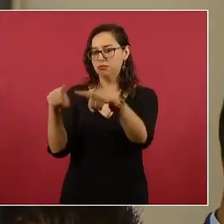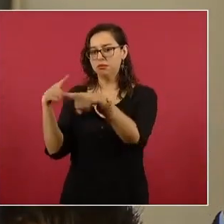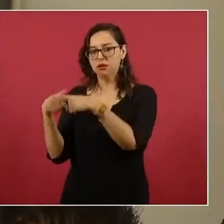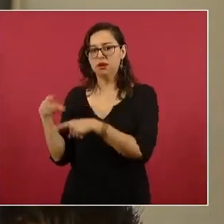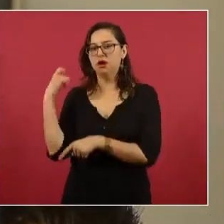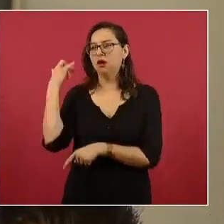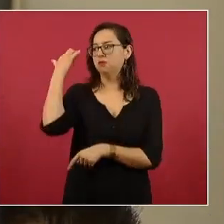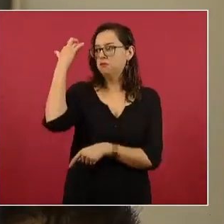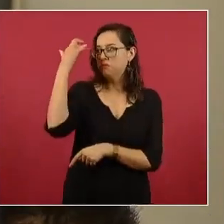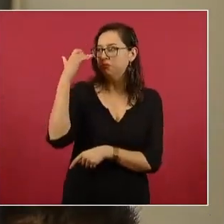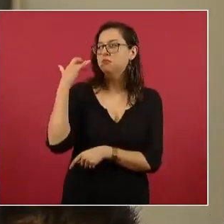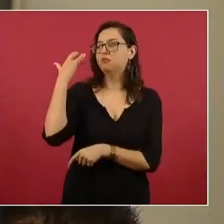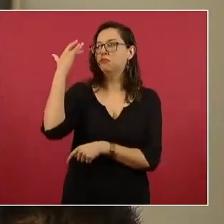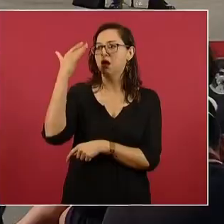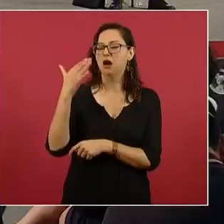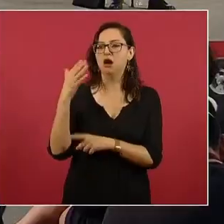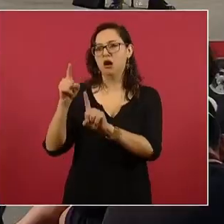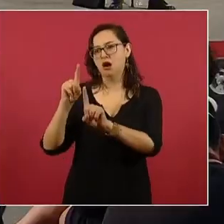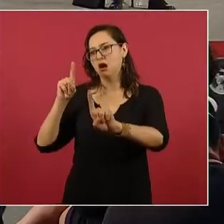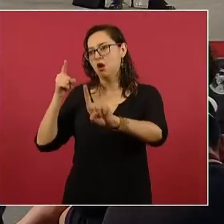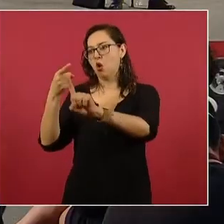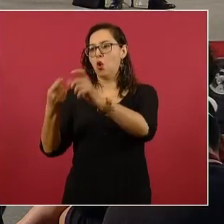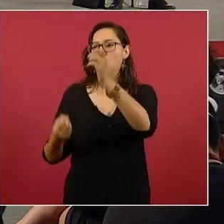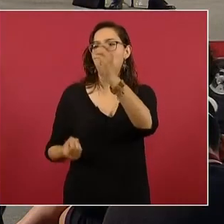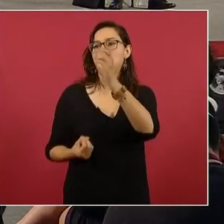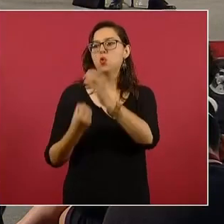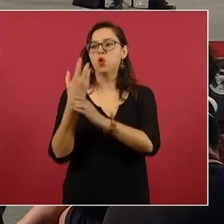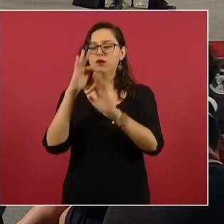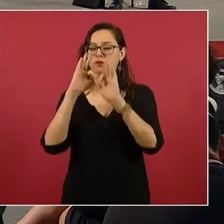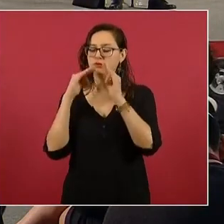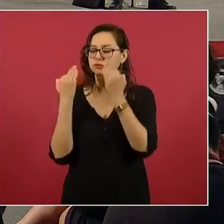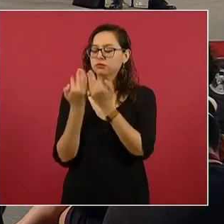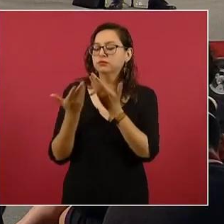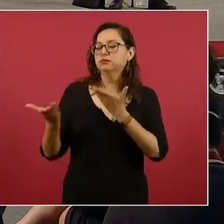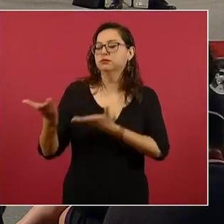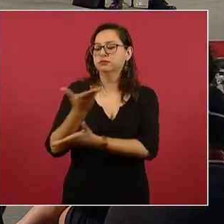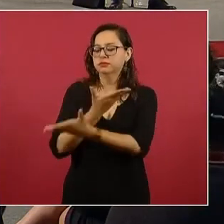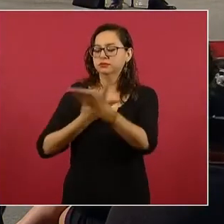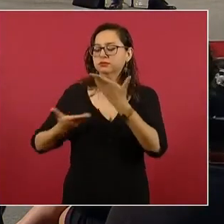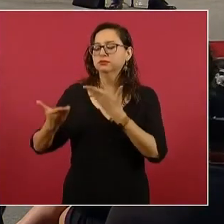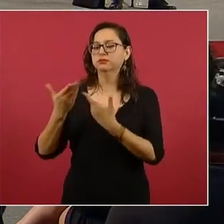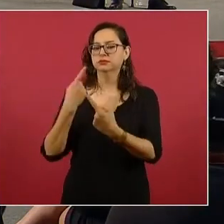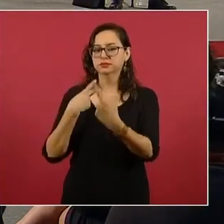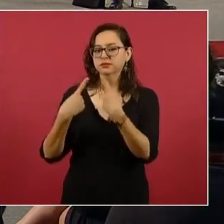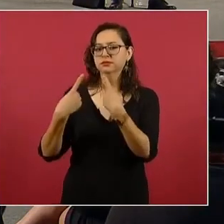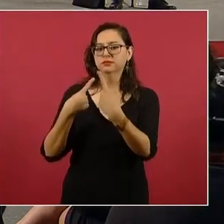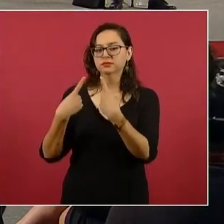reflexión e interpretación, donde se pretende desplegar un diálogo constante con la